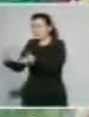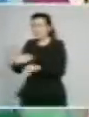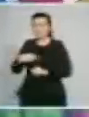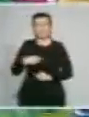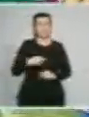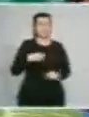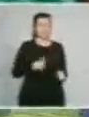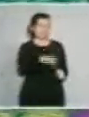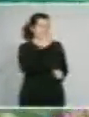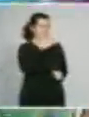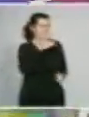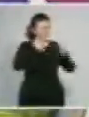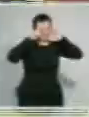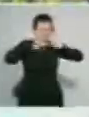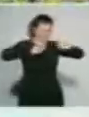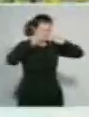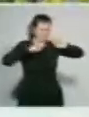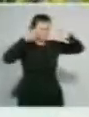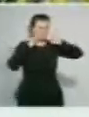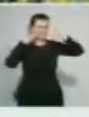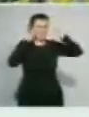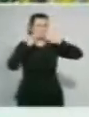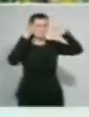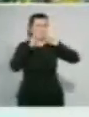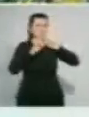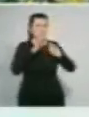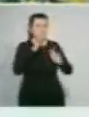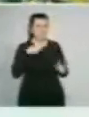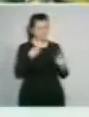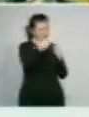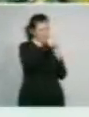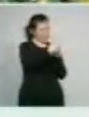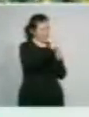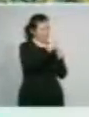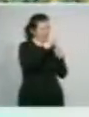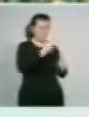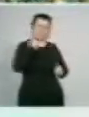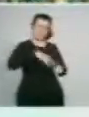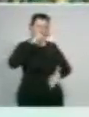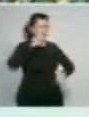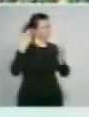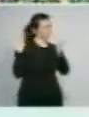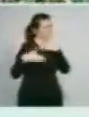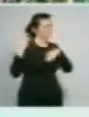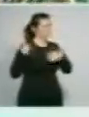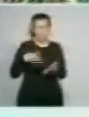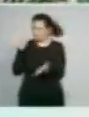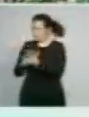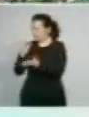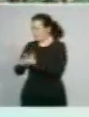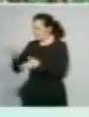Mariby enfadada rompe a llorar. Pues que me tienes manía de hace tiempo, tranquila Mari, esto no es